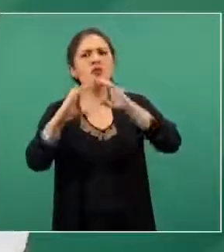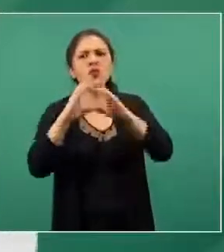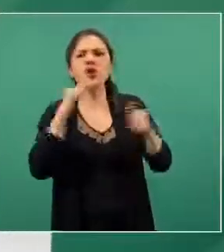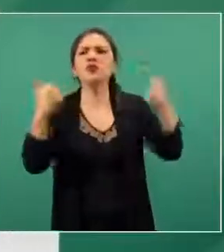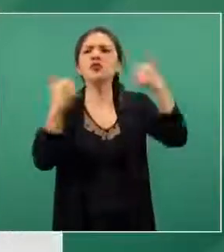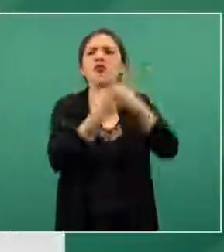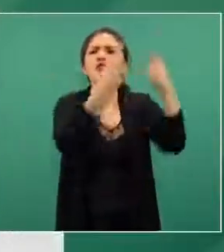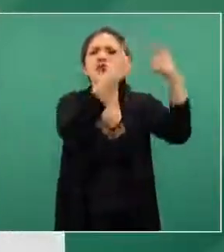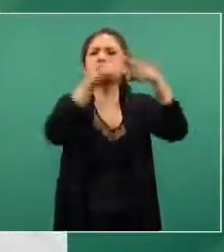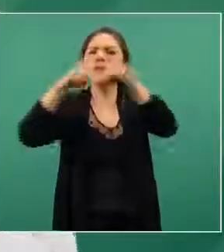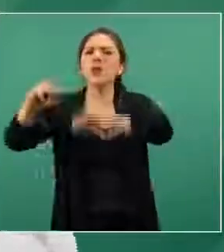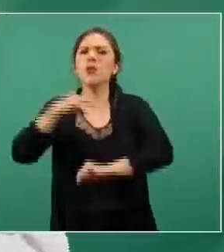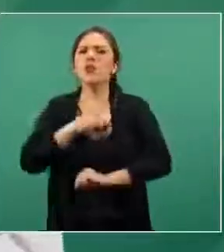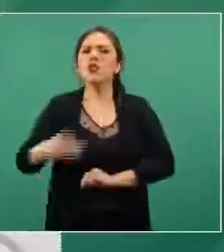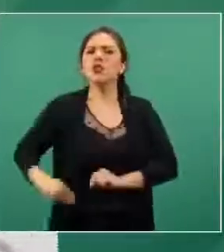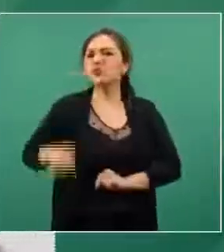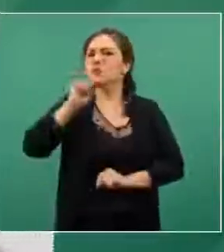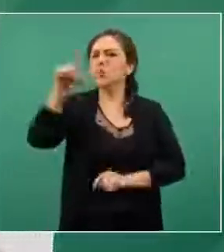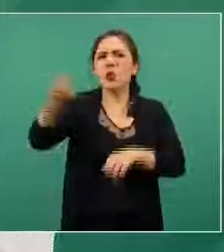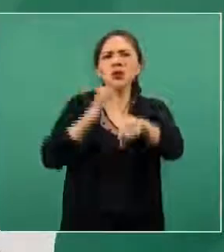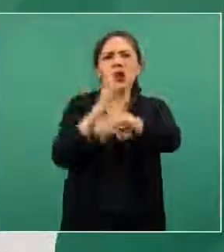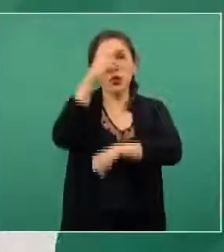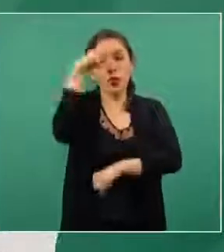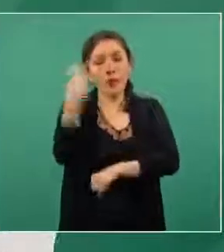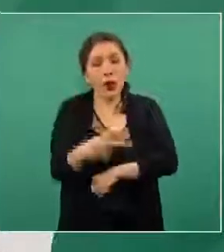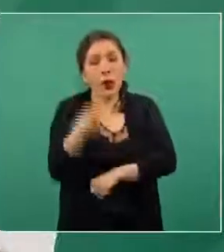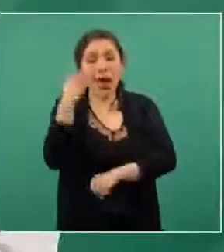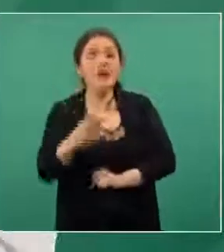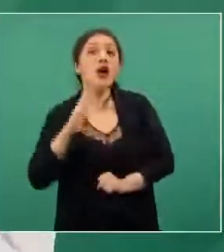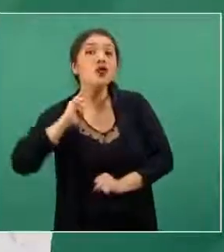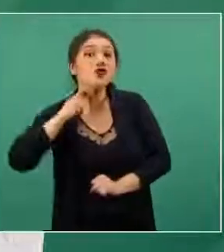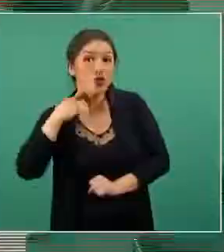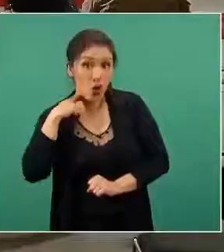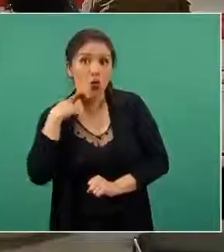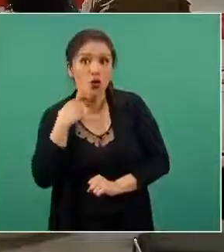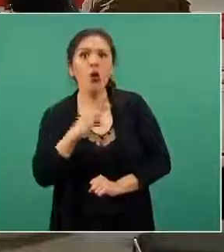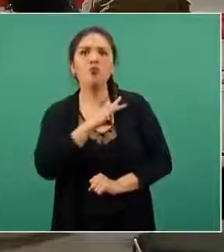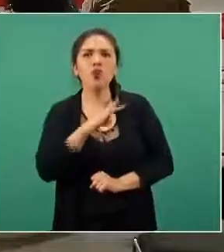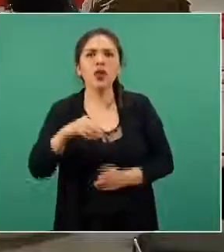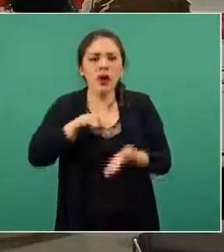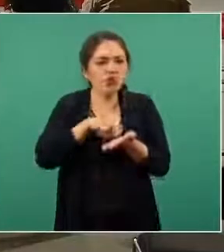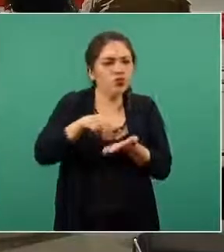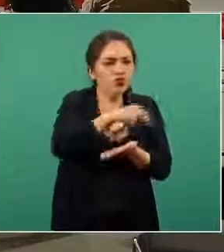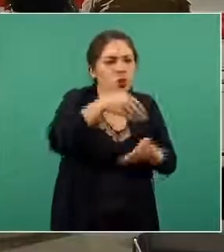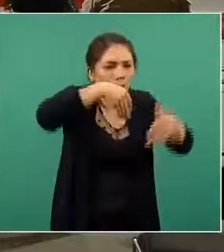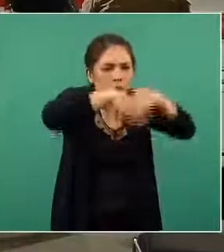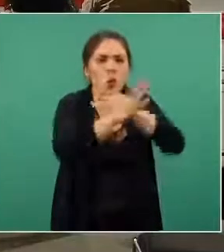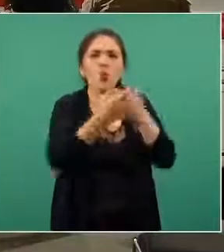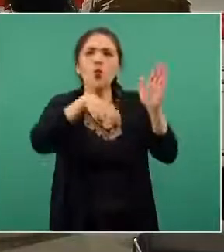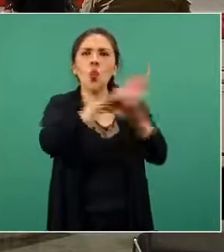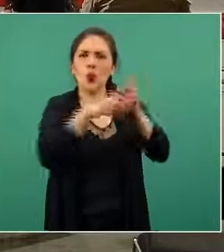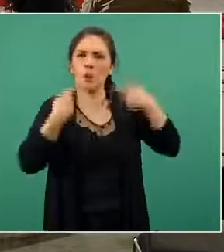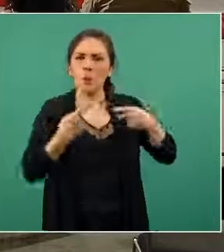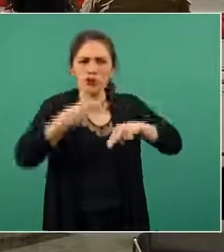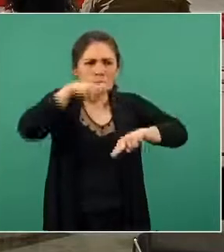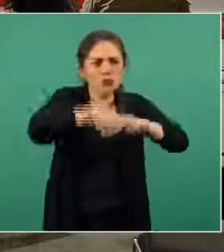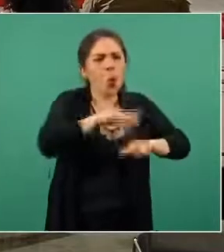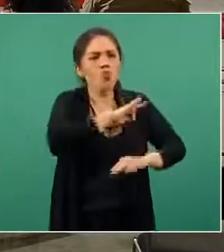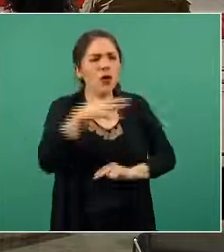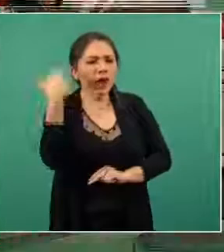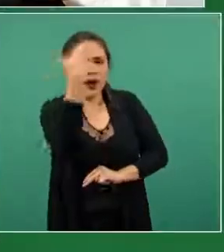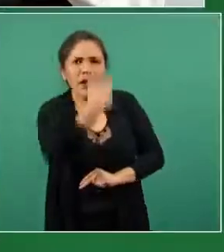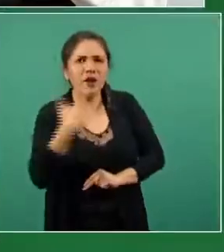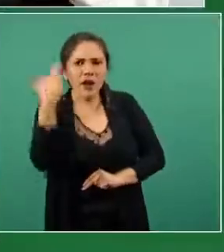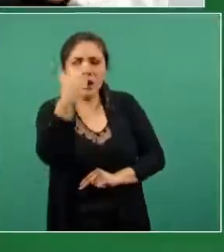diferentes municipios del Estado de México, haciendo que el robot entrara al cuarto del paciente, lo revisara, con